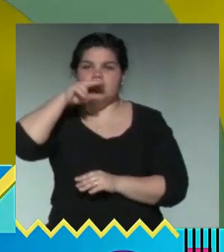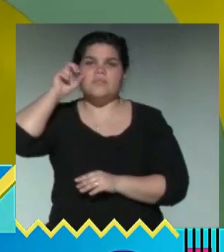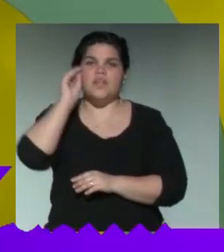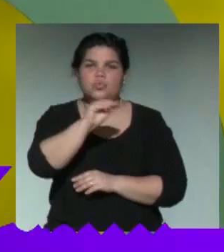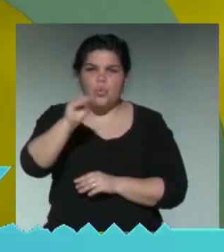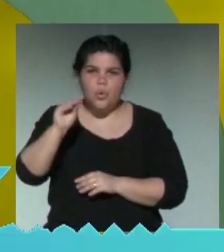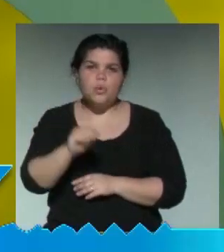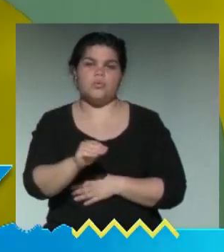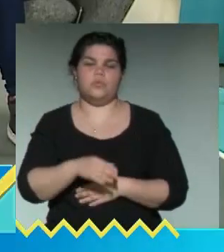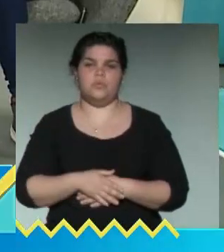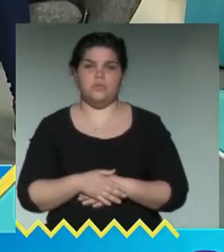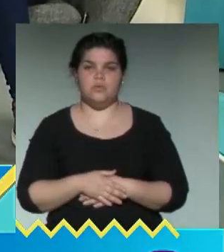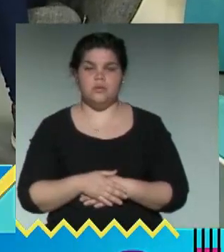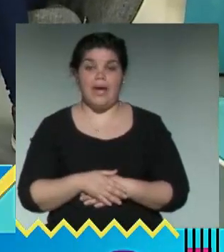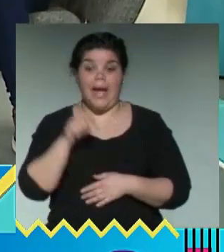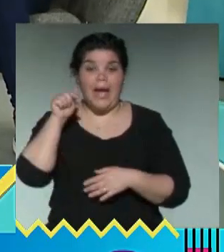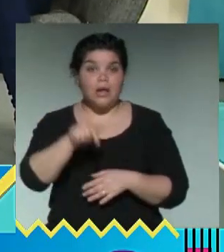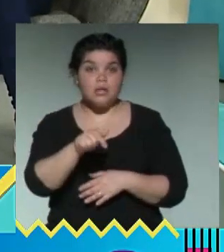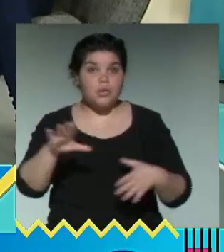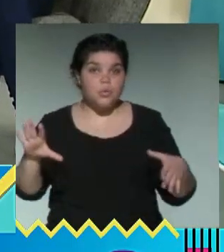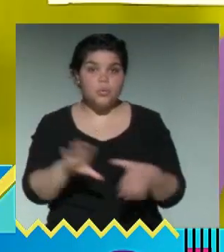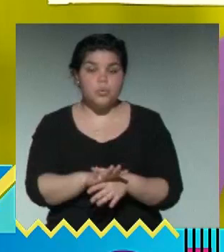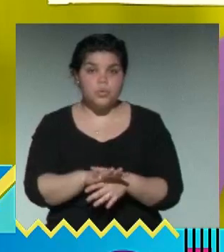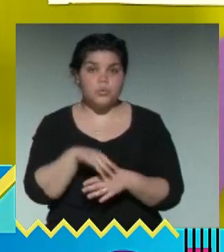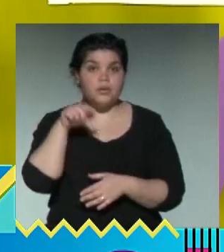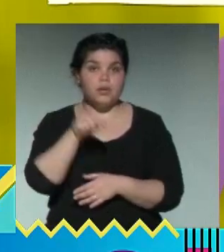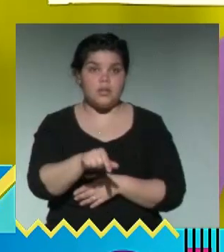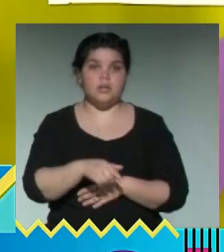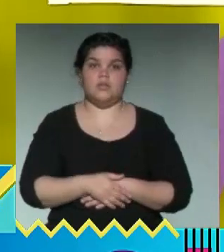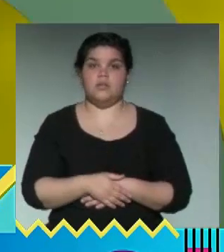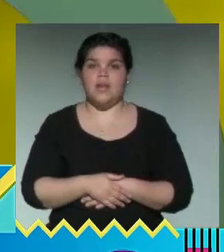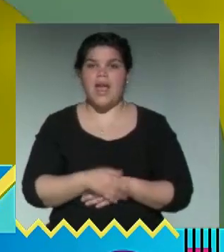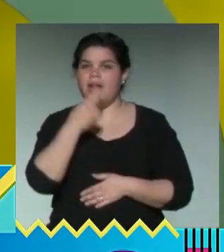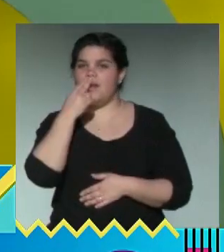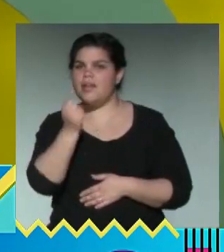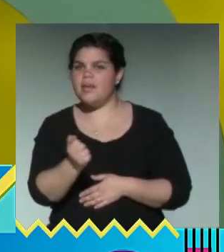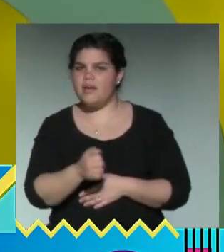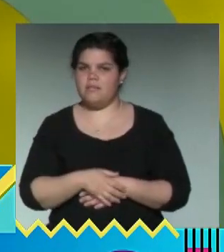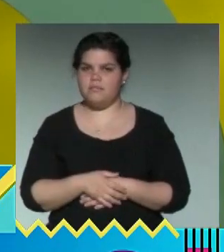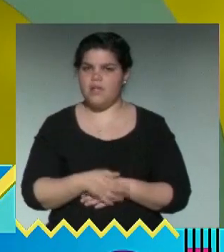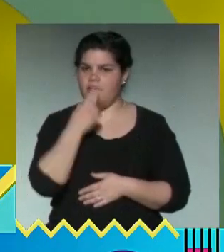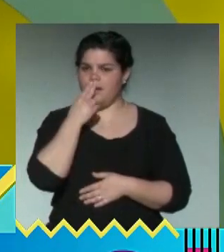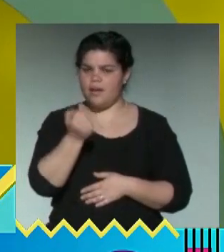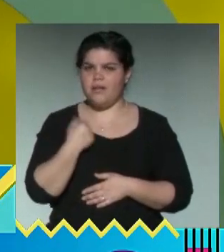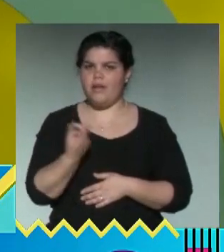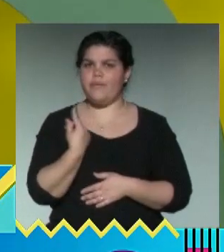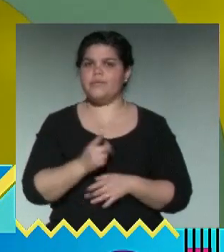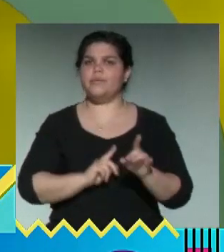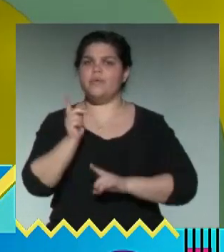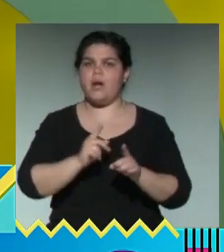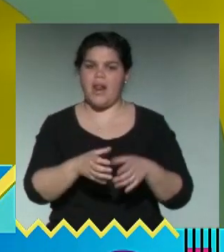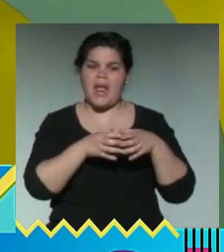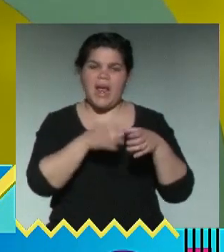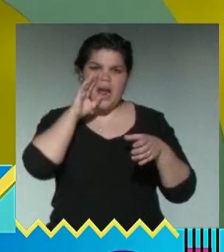donde entran, en esa emisión entran fundamentalmente las fuentes de energía. Si nuestra fuente de energía principal sigue siendo el